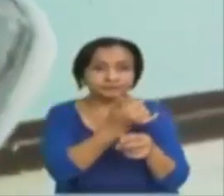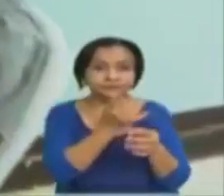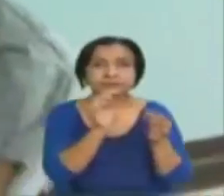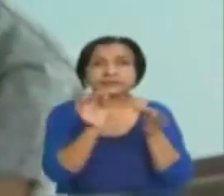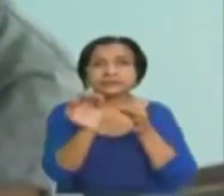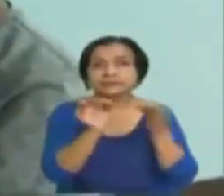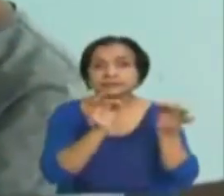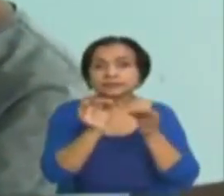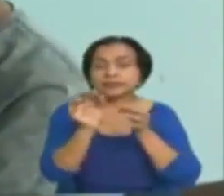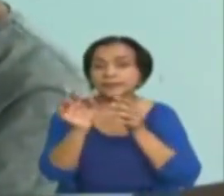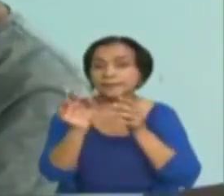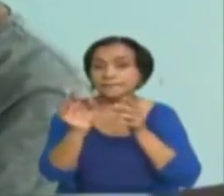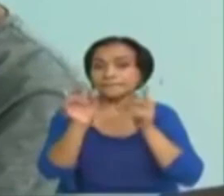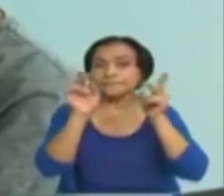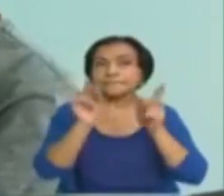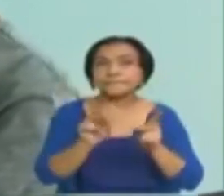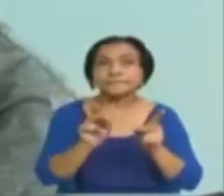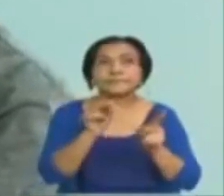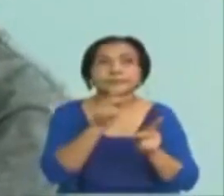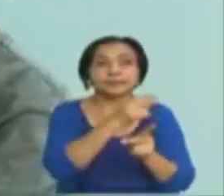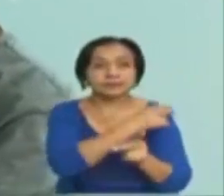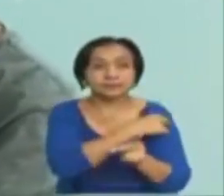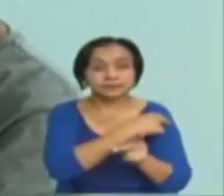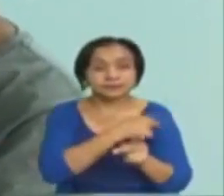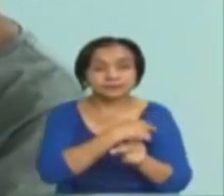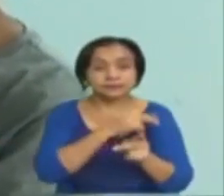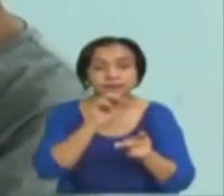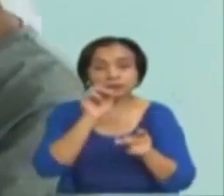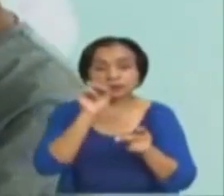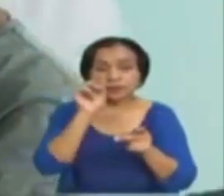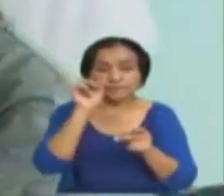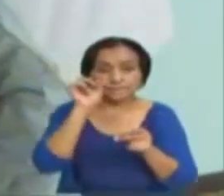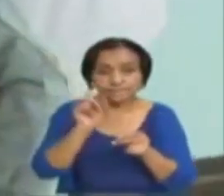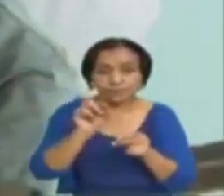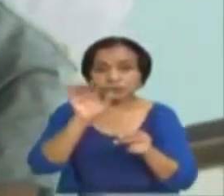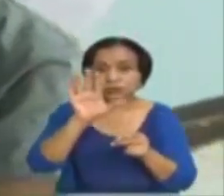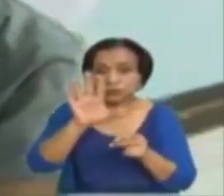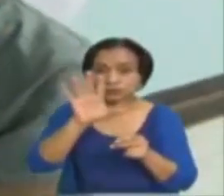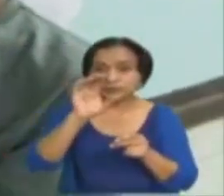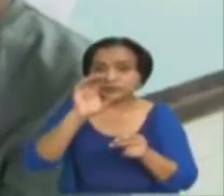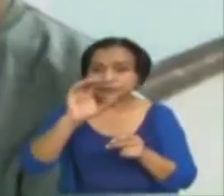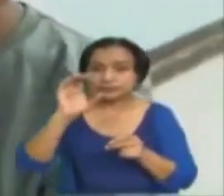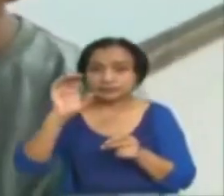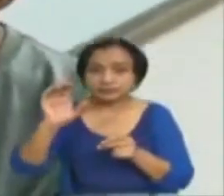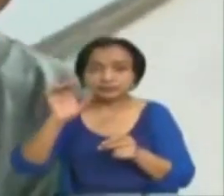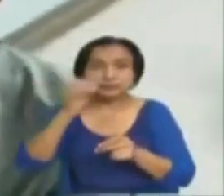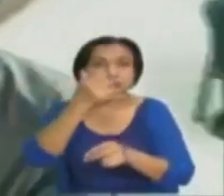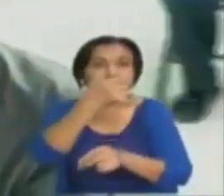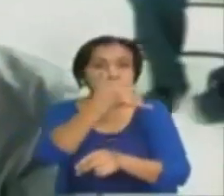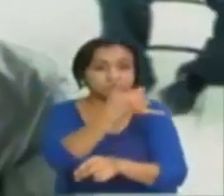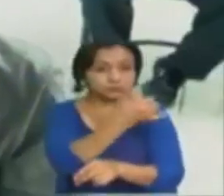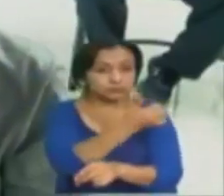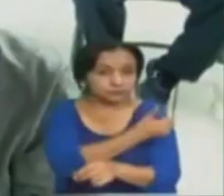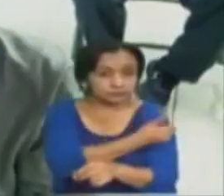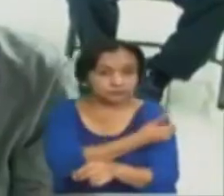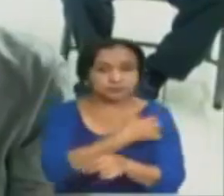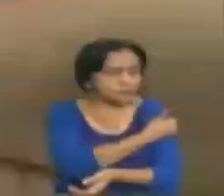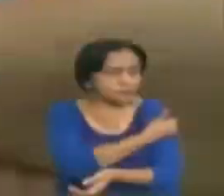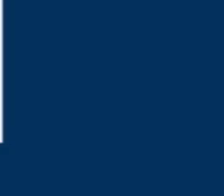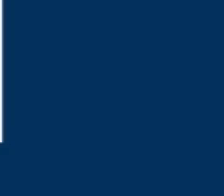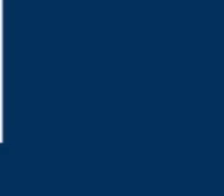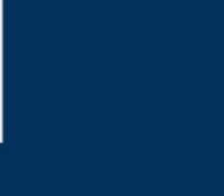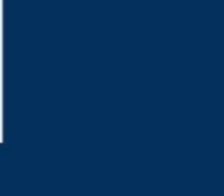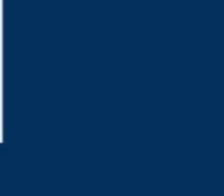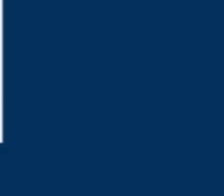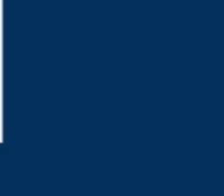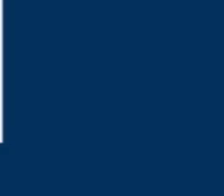primera dosis a las 7. Centro de Salud Roberto Cortés de Chinandega, primera dosis a las 7.